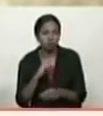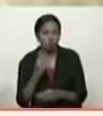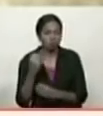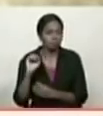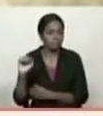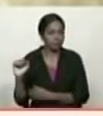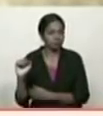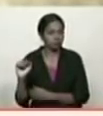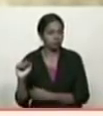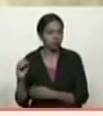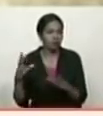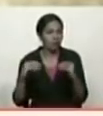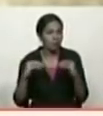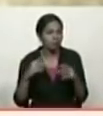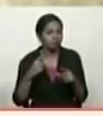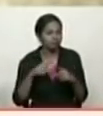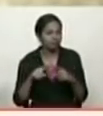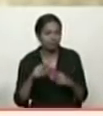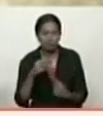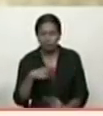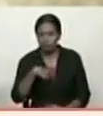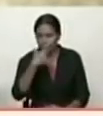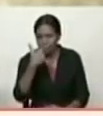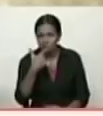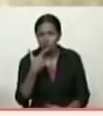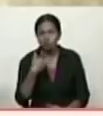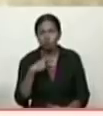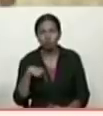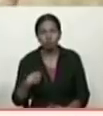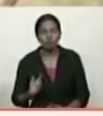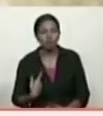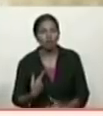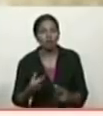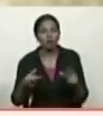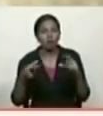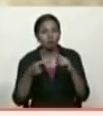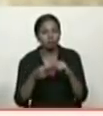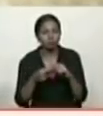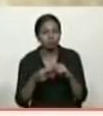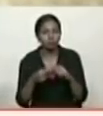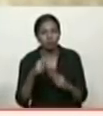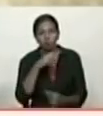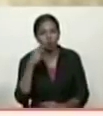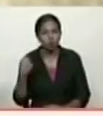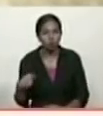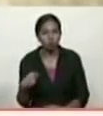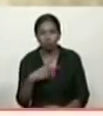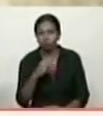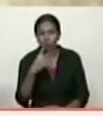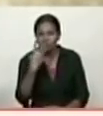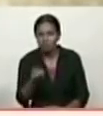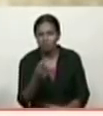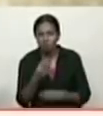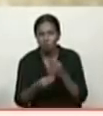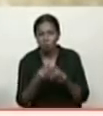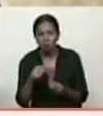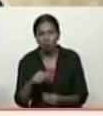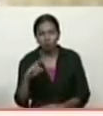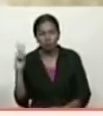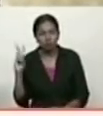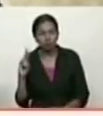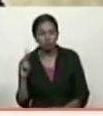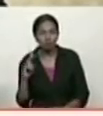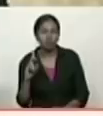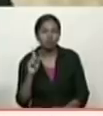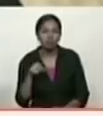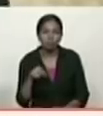es una vergüenza. Por eso es que países, hermanos, aliados, como Rusia, no entienden cómo una parte en Venezuela, que además